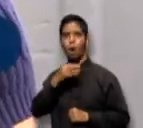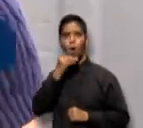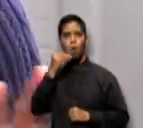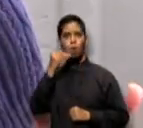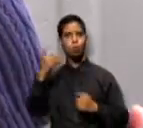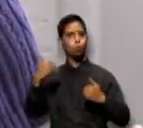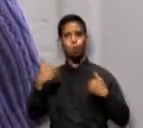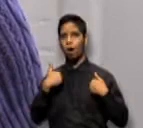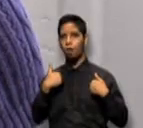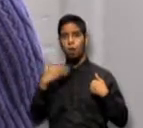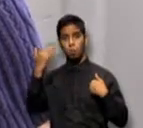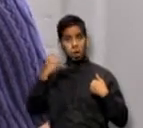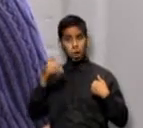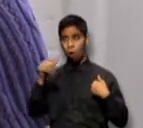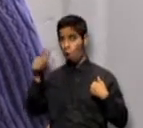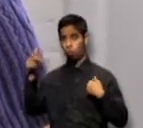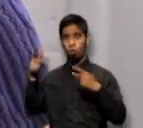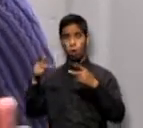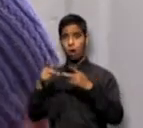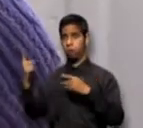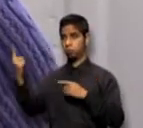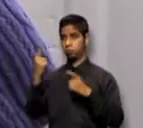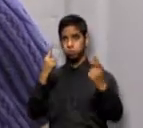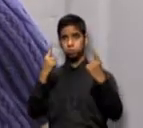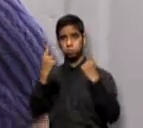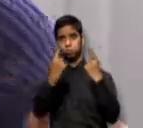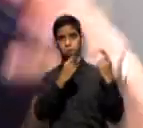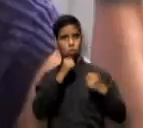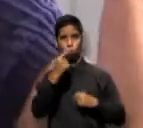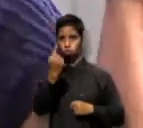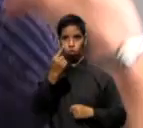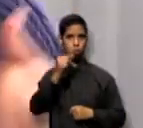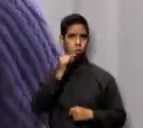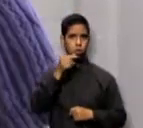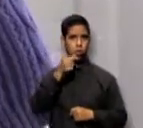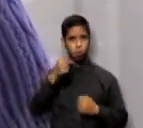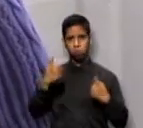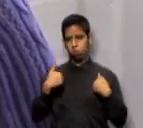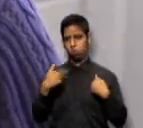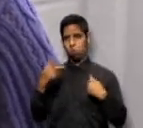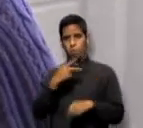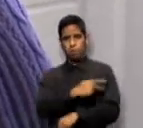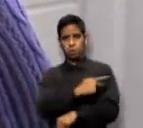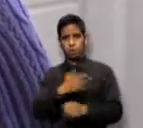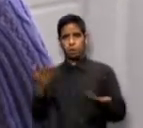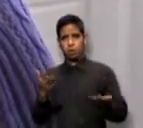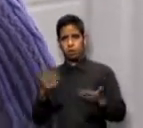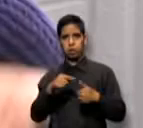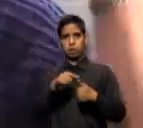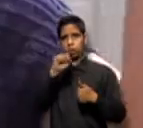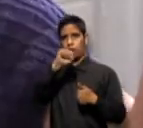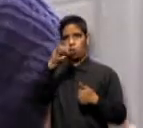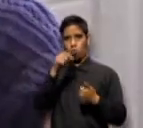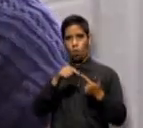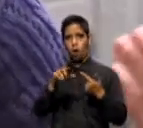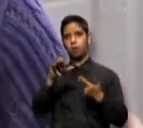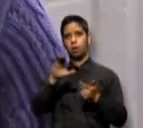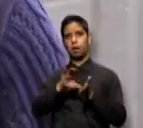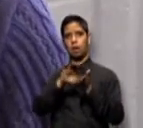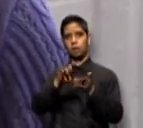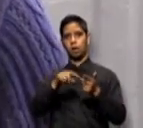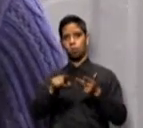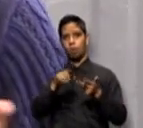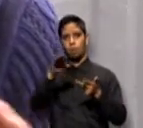refieren de todos los lados. No puedo decir solamente de Guaynabo, tengo pacientes de San Juan, de Cataño, de